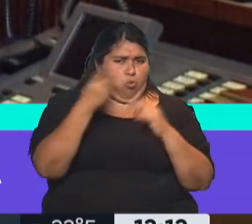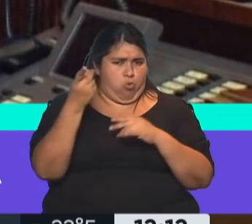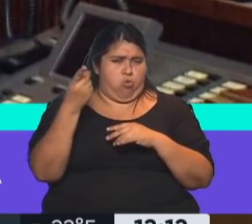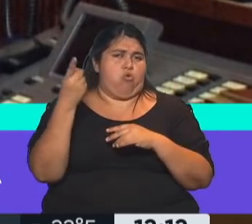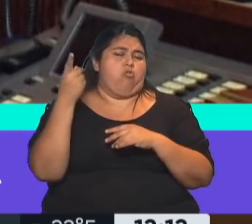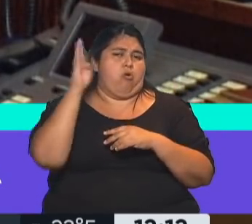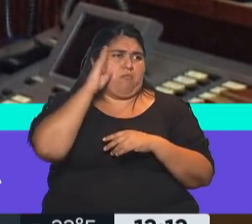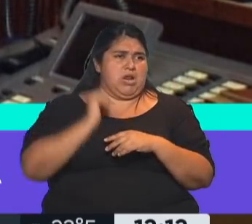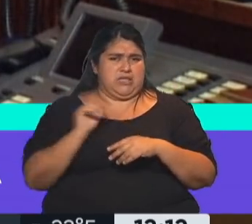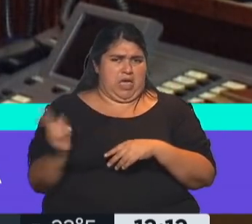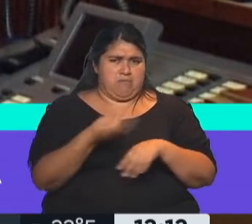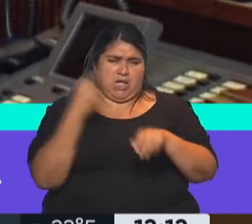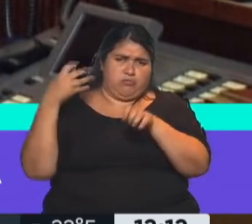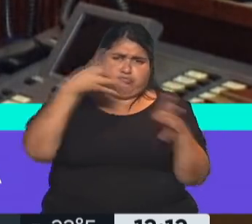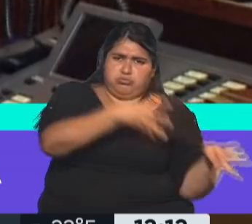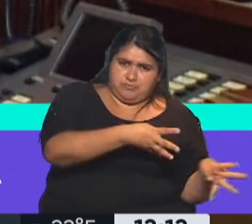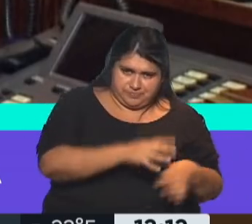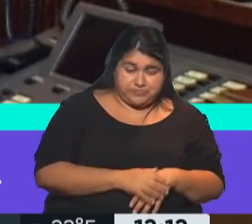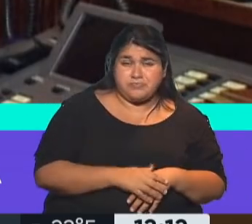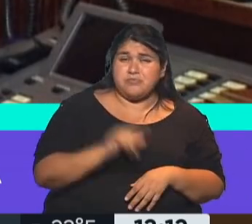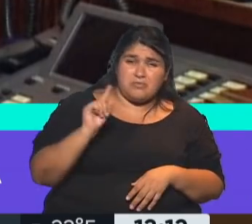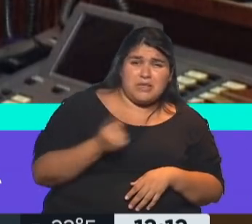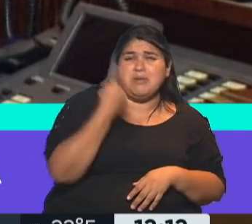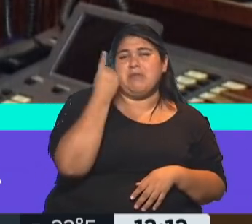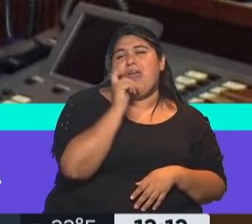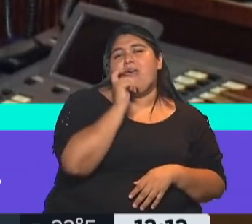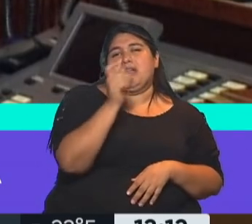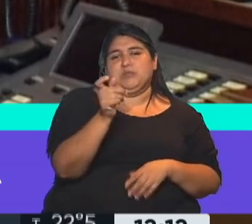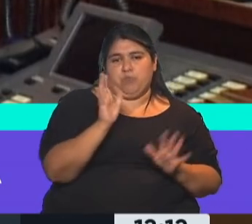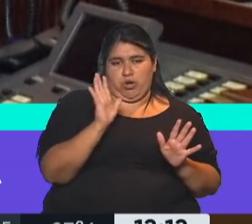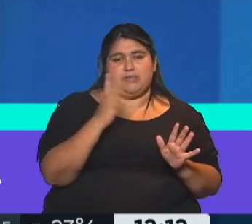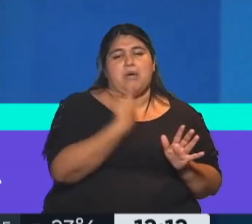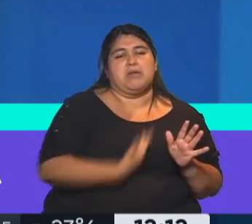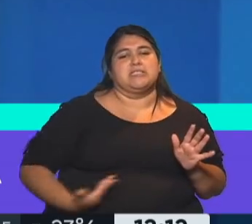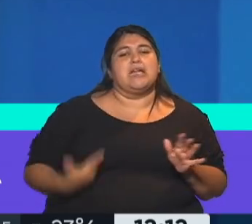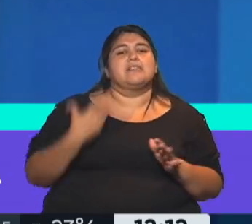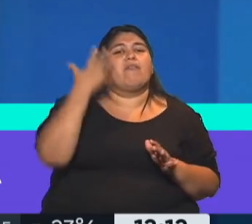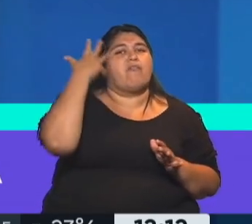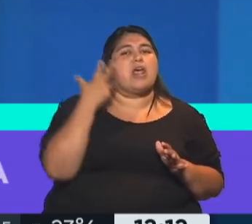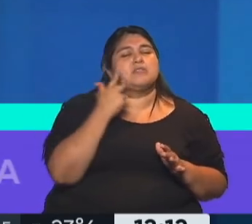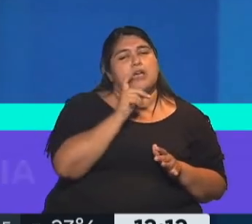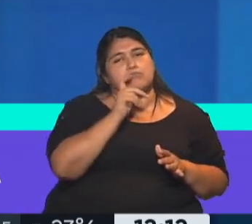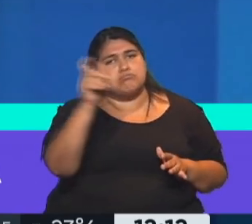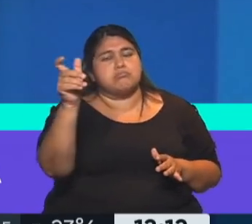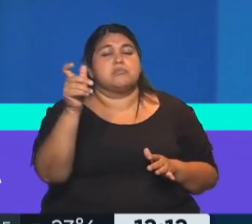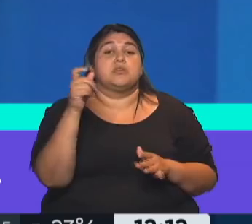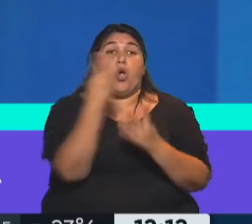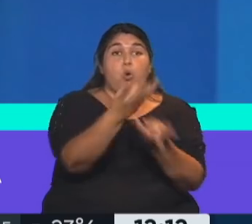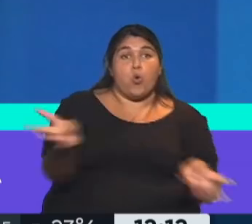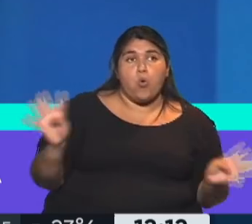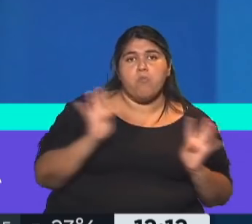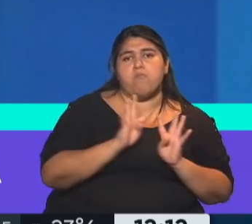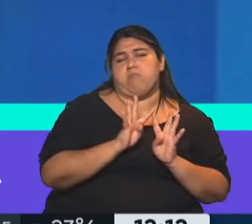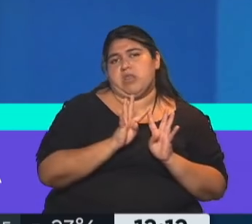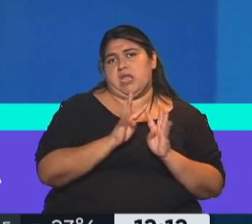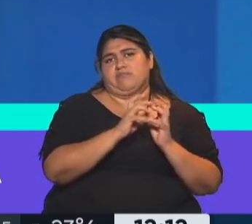en Ucrania. Es una primera respuesta, señaló el presidente francés Emmanuel Macron al término de la cumbre celebrada